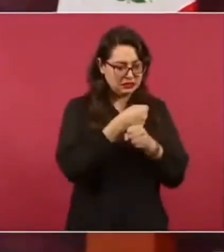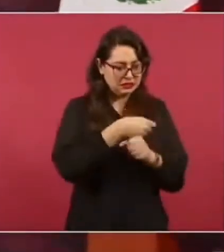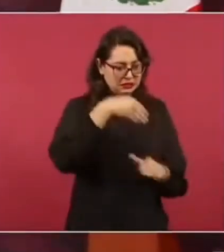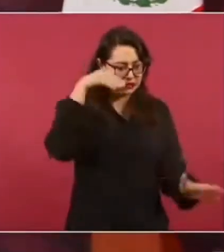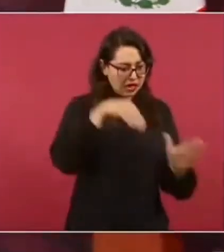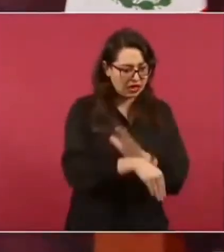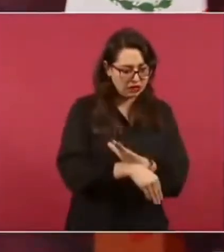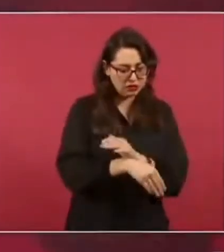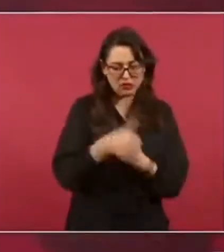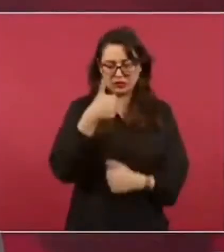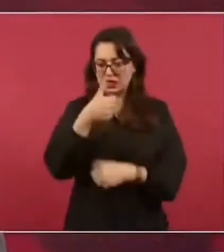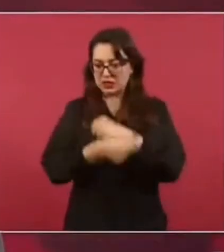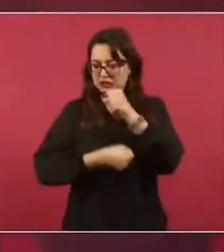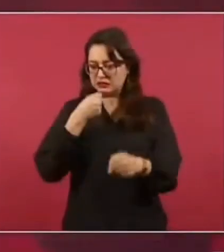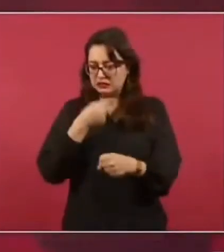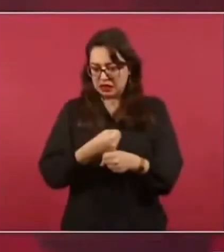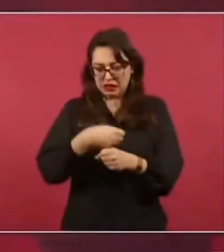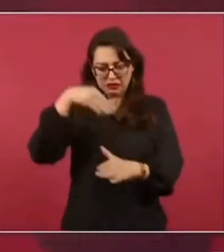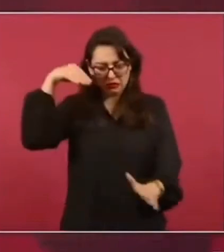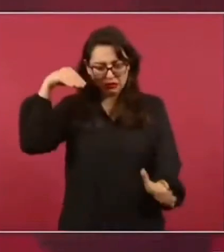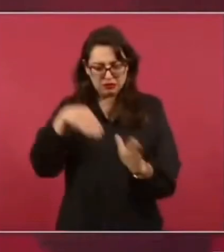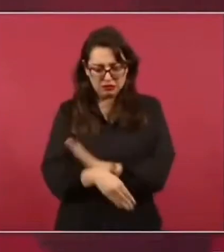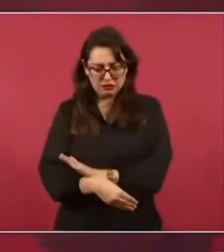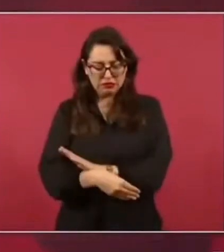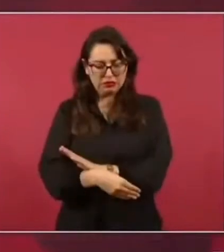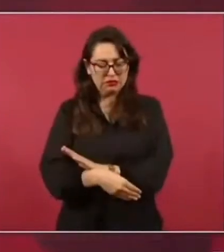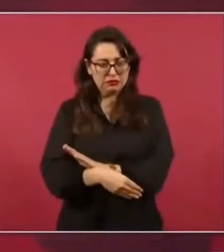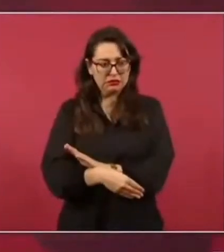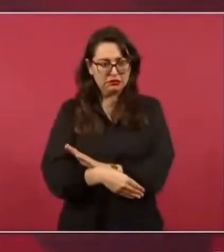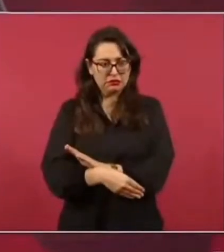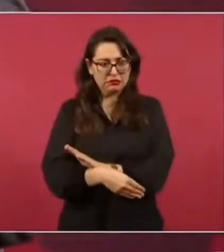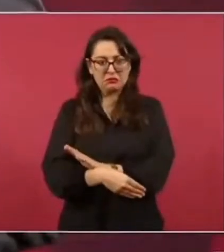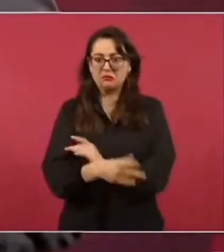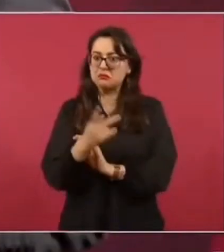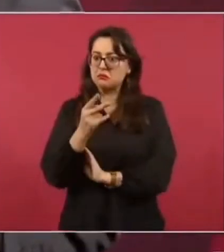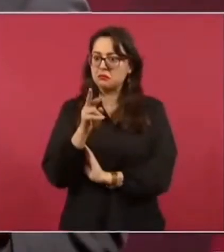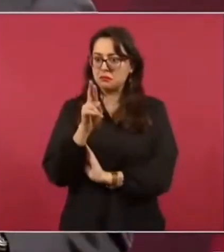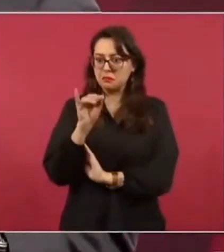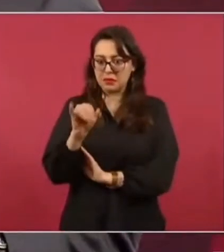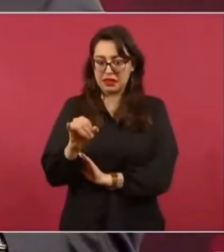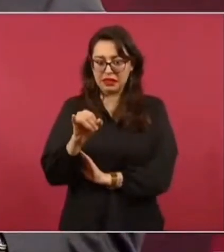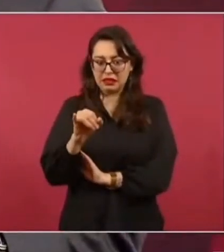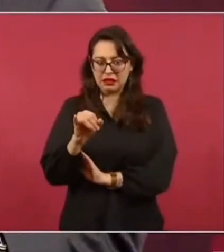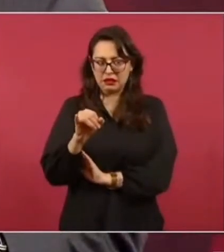¿cómo seguir los priistas con eso?